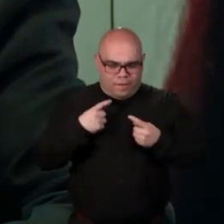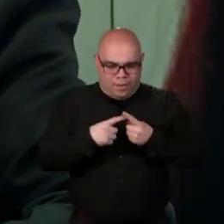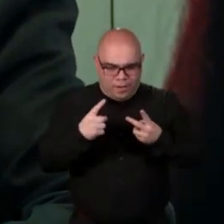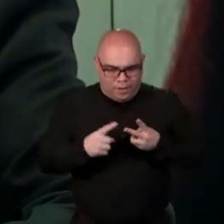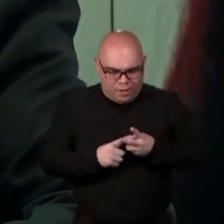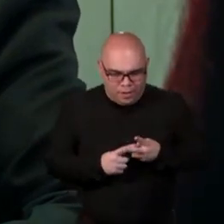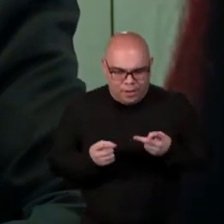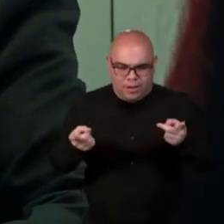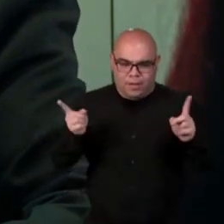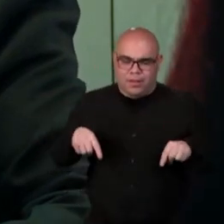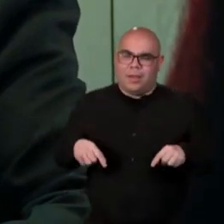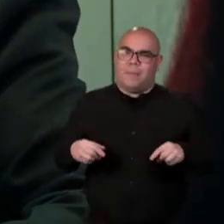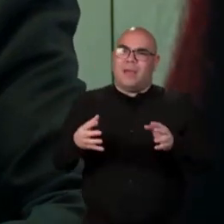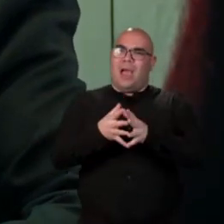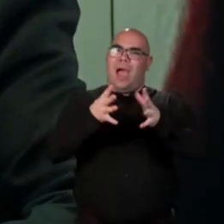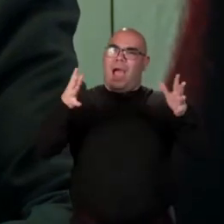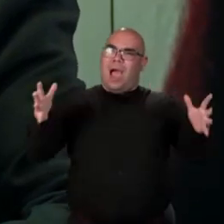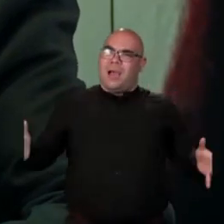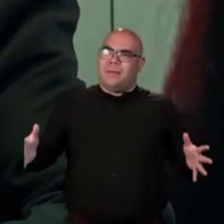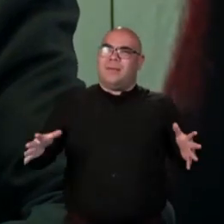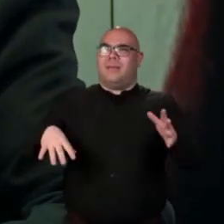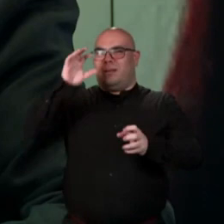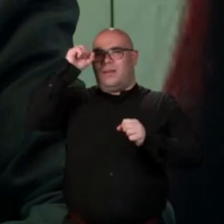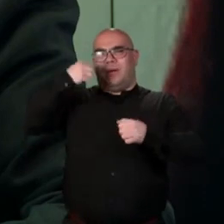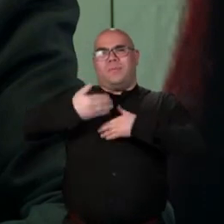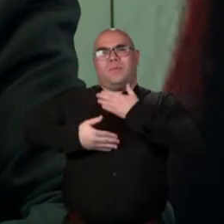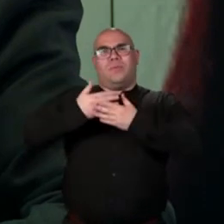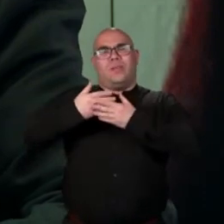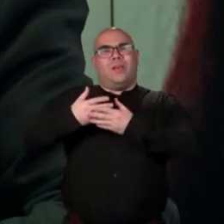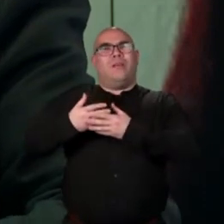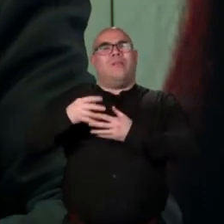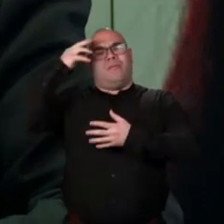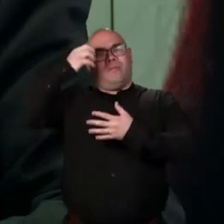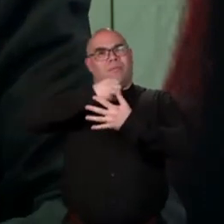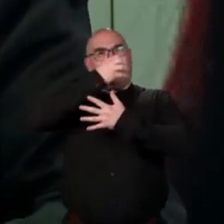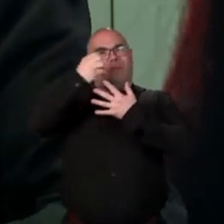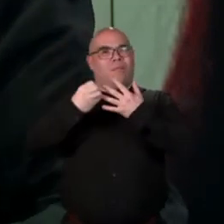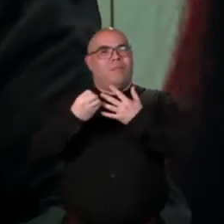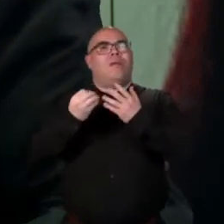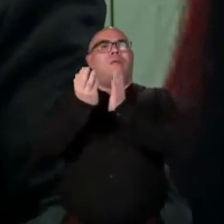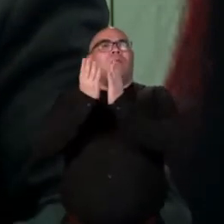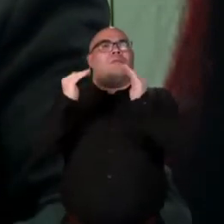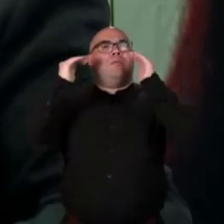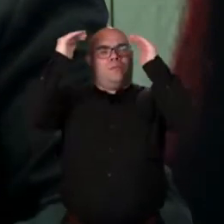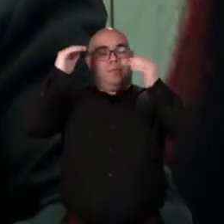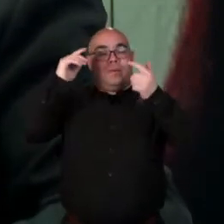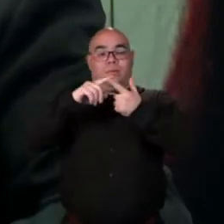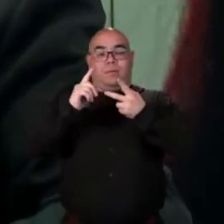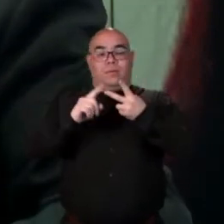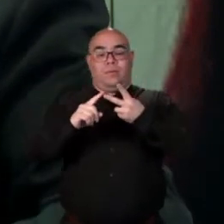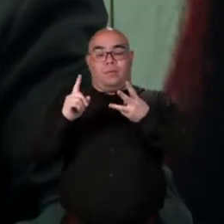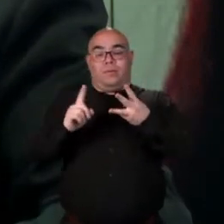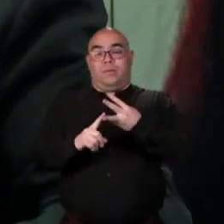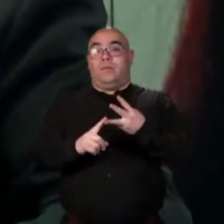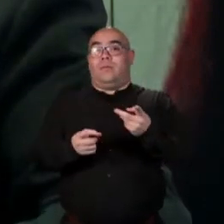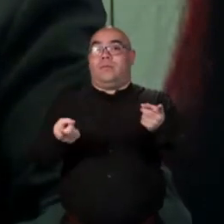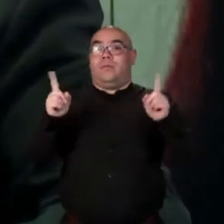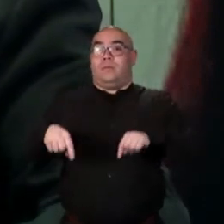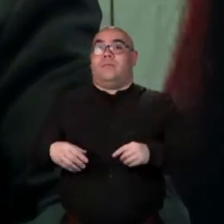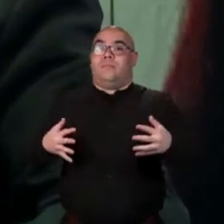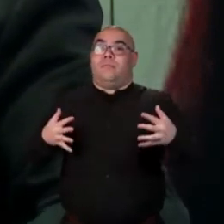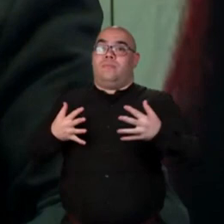amplia, aterrizada en el contexto, procesos de innovación en educación superior. Y una opción también muy importante, centrada en